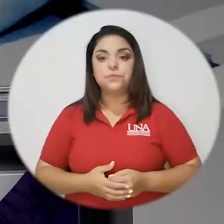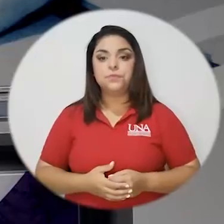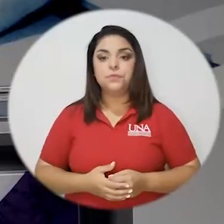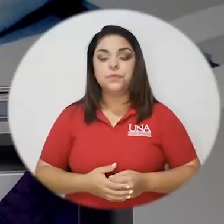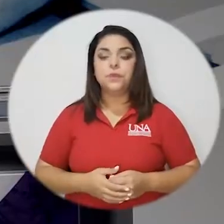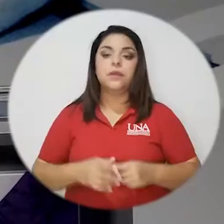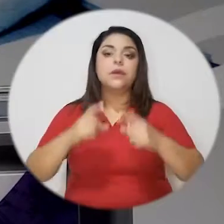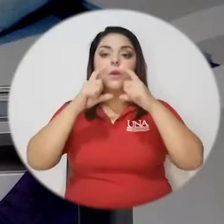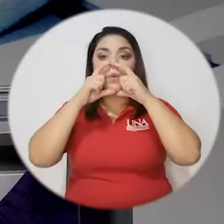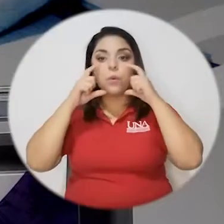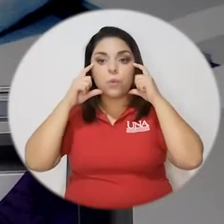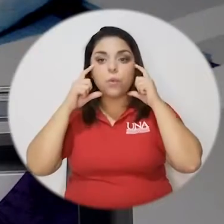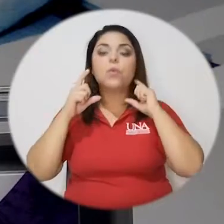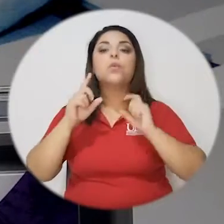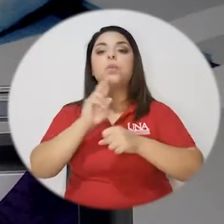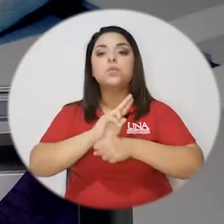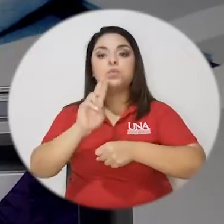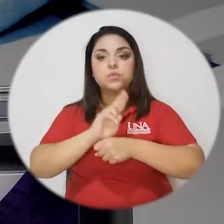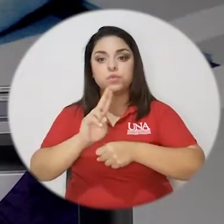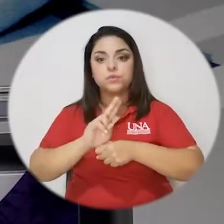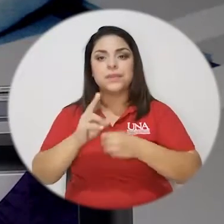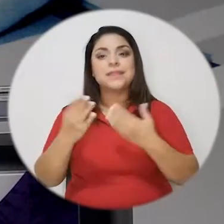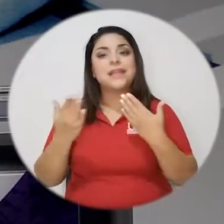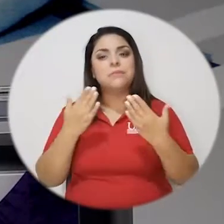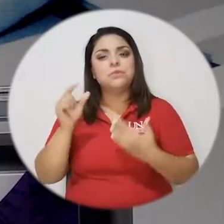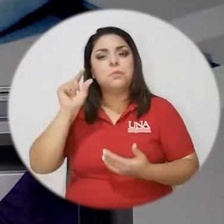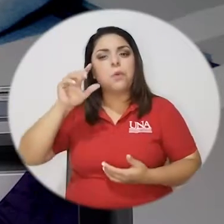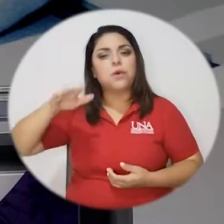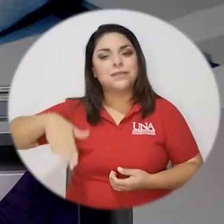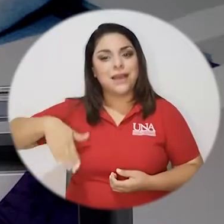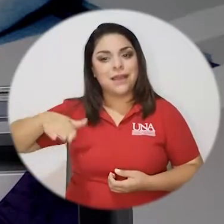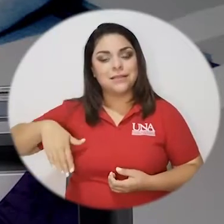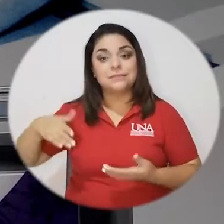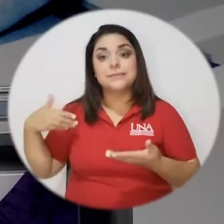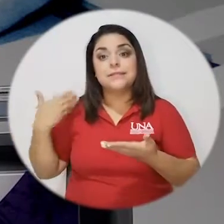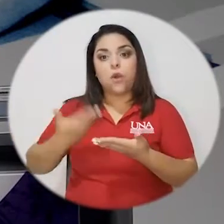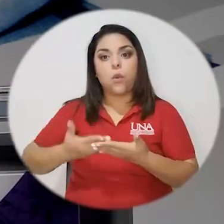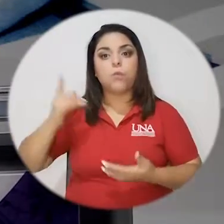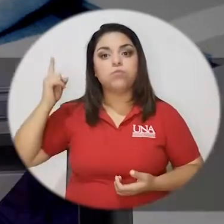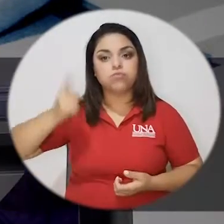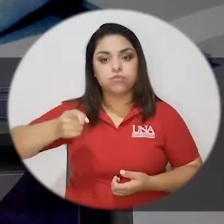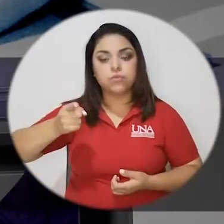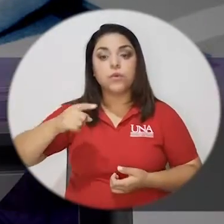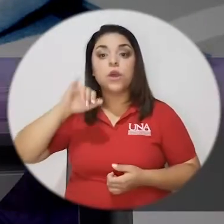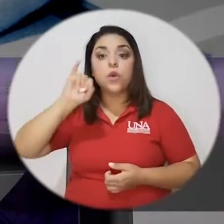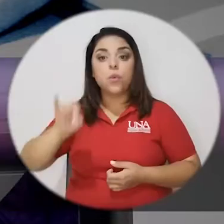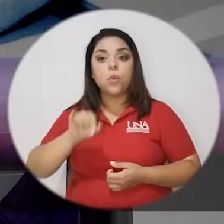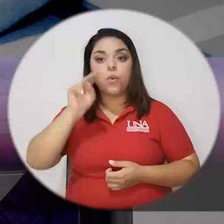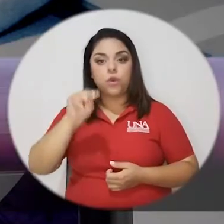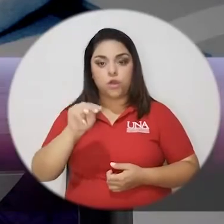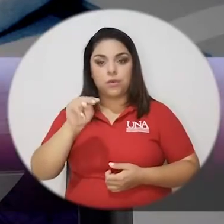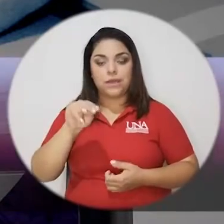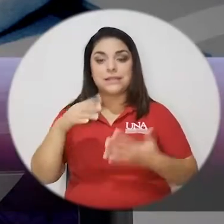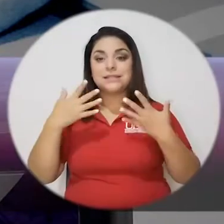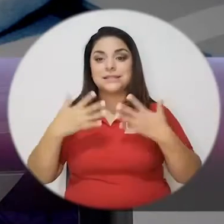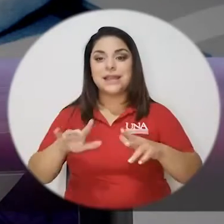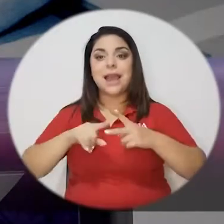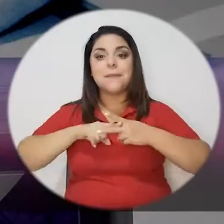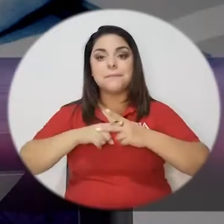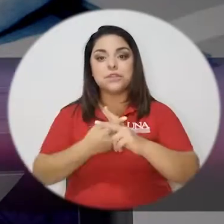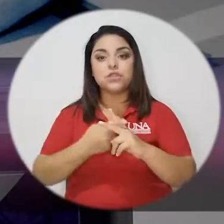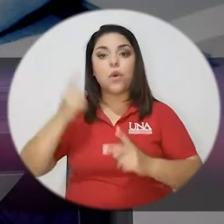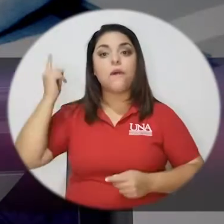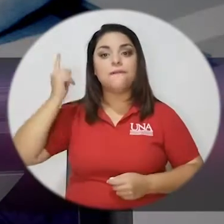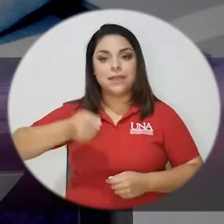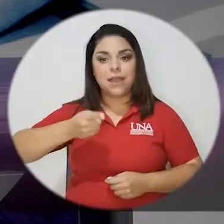El uso de las mascarillas nos llegó tal vez un poco tarde, digamos, fue a partir de junio que ya se comenzó a obligar